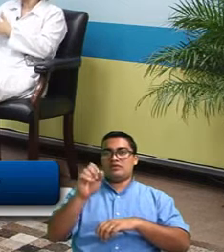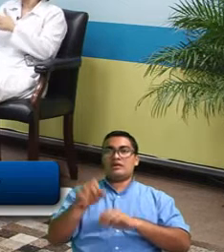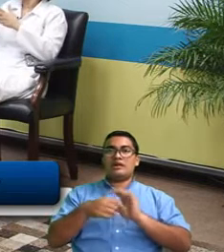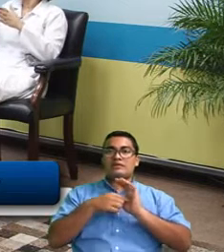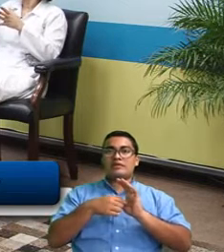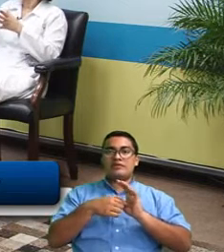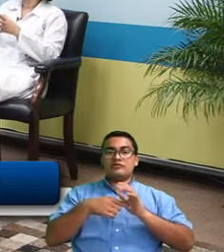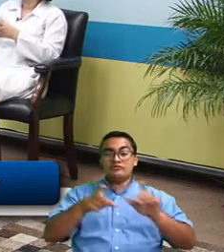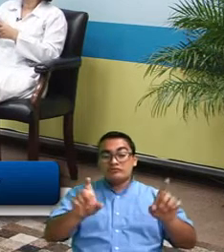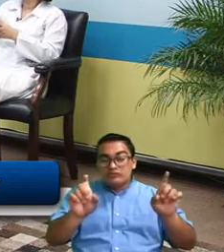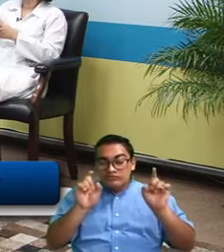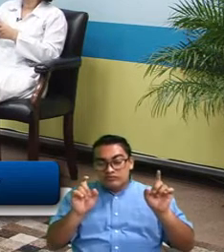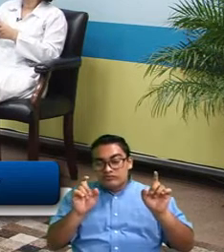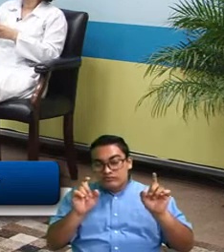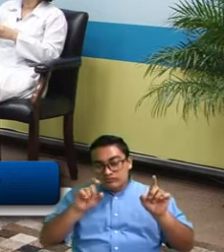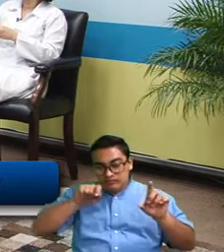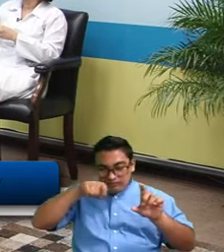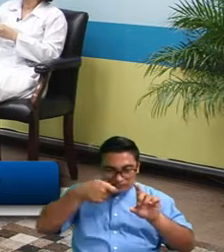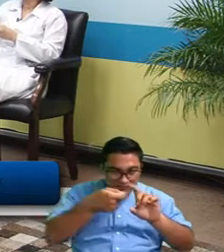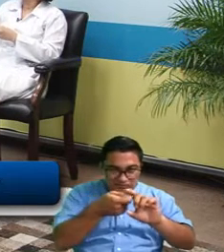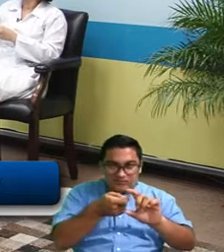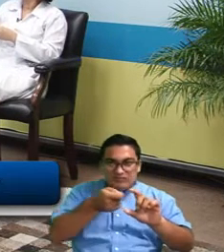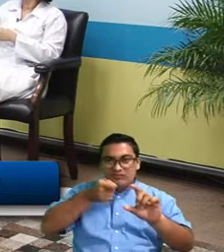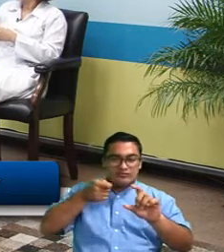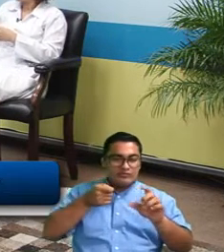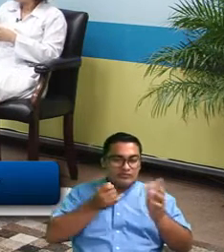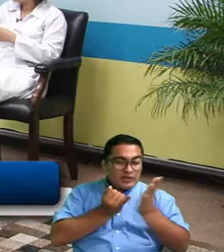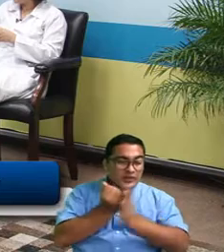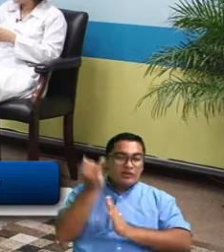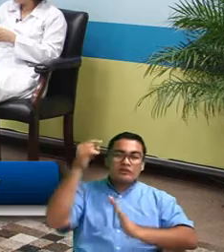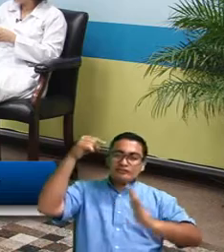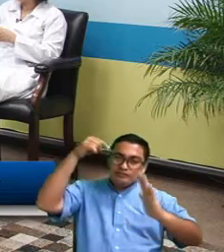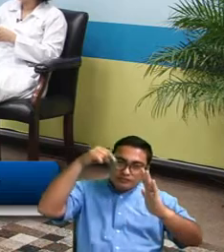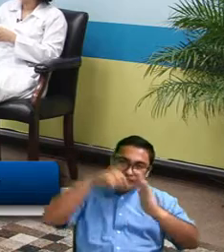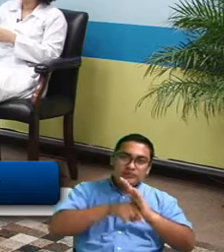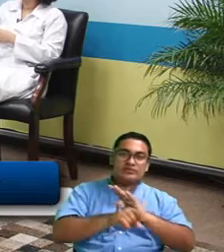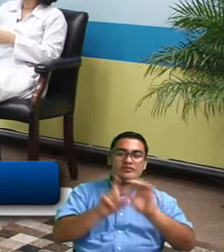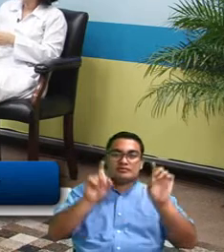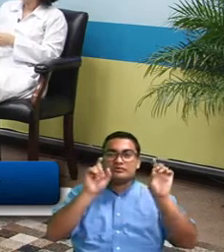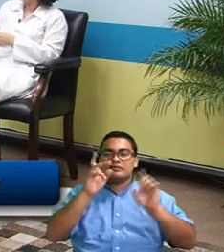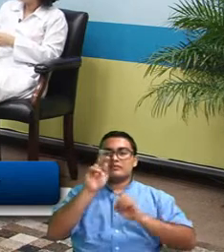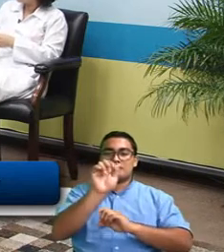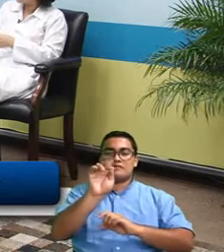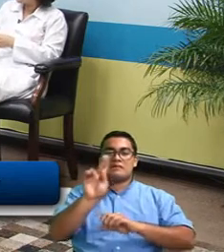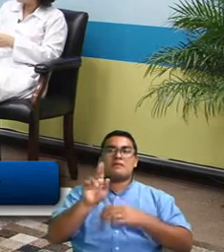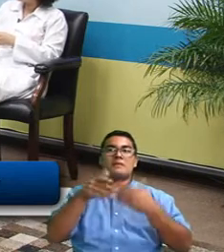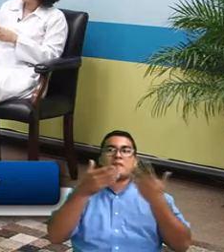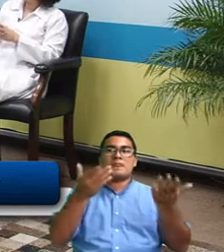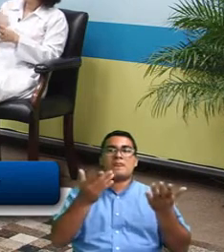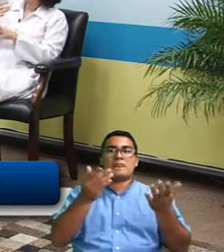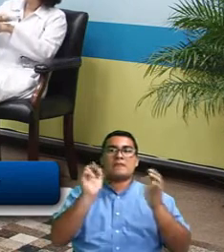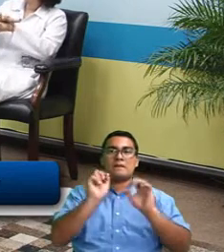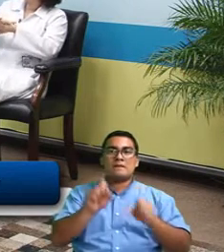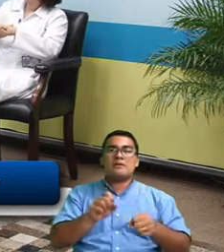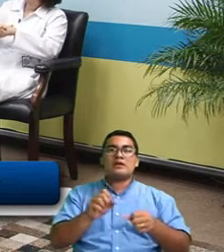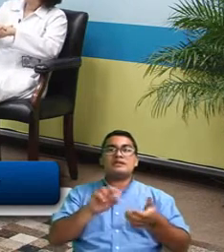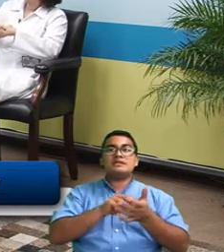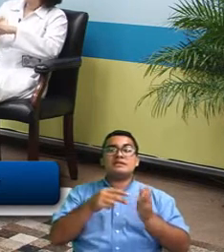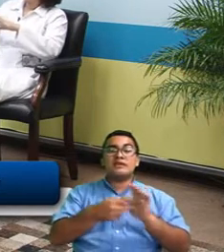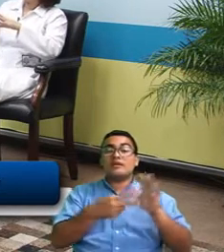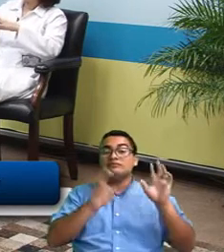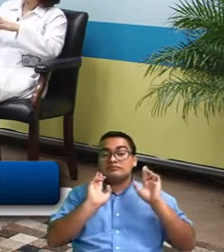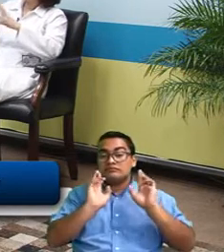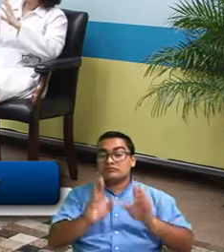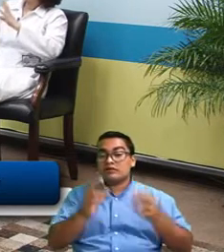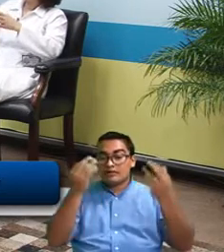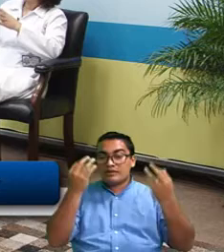sale alterado, poder hacer una colposcopía, que es un estudio más avanzado que el PAP para tomar una biopsia y ya tener un diagnóstico.